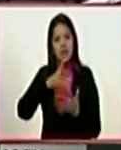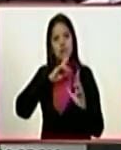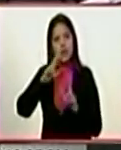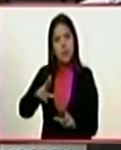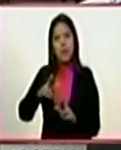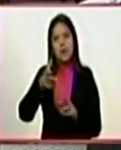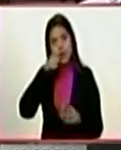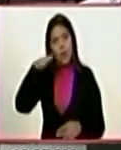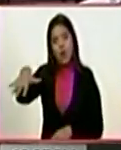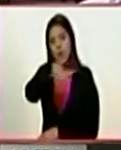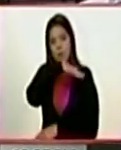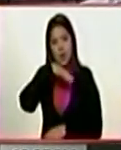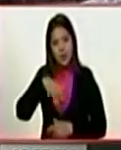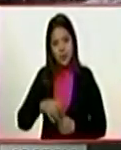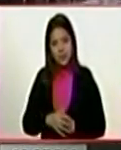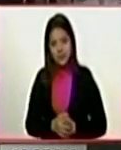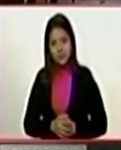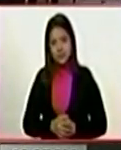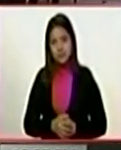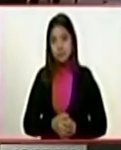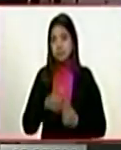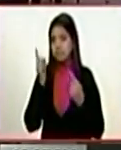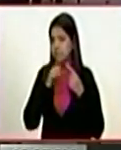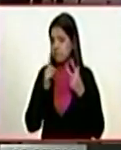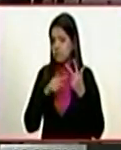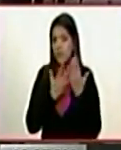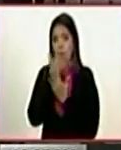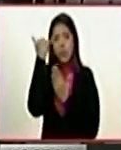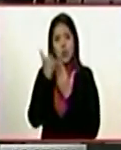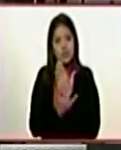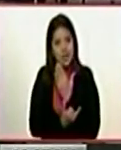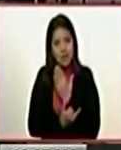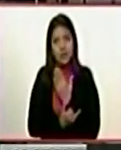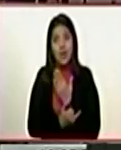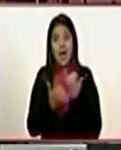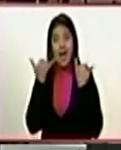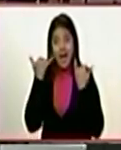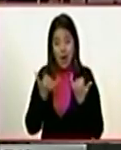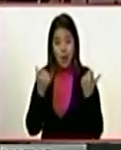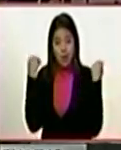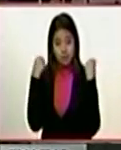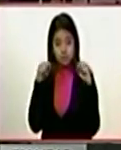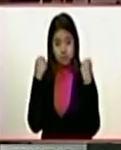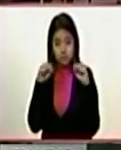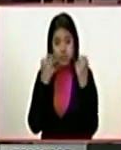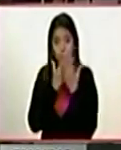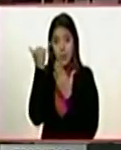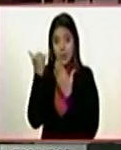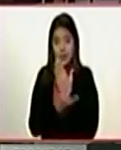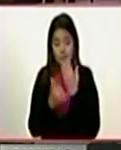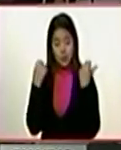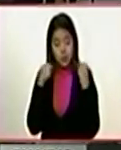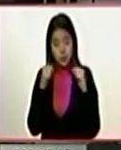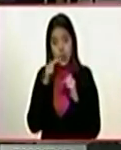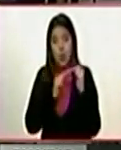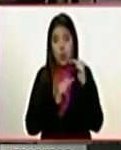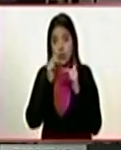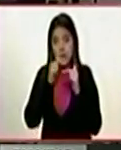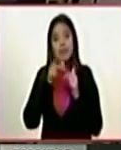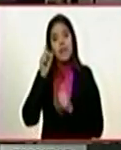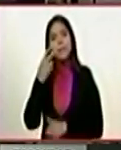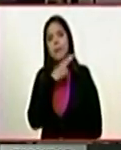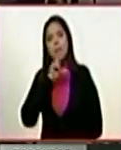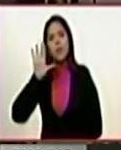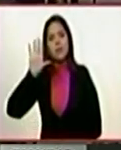cumpliendo con su pueblo, con estos proyectos que ya están en plena ejecución. Y como se prometió